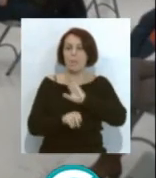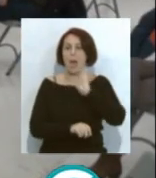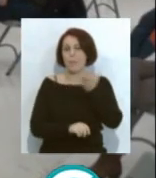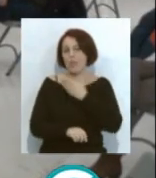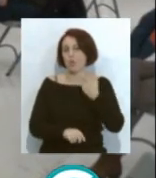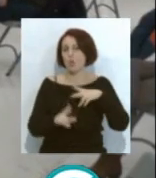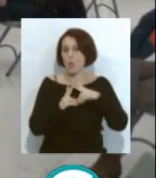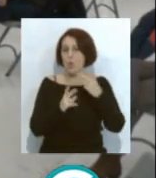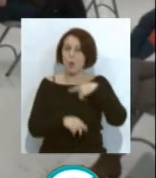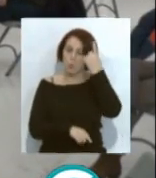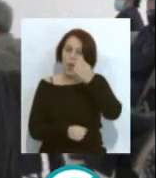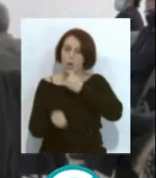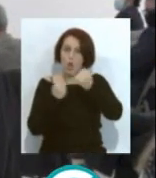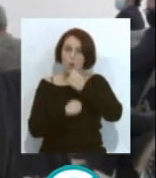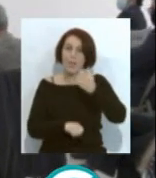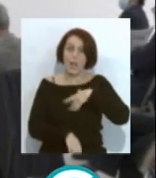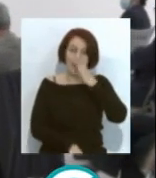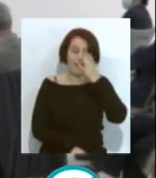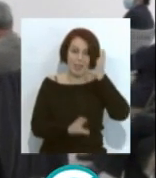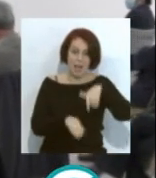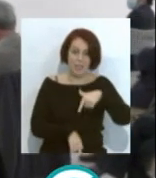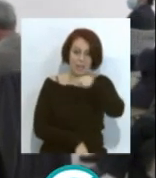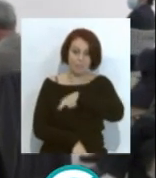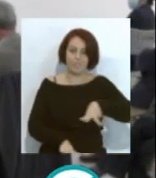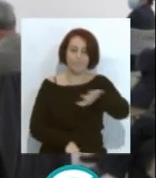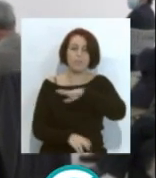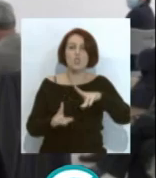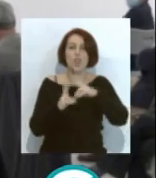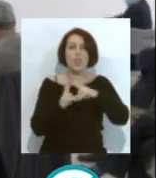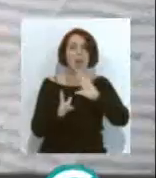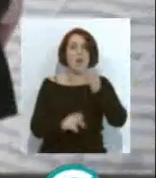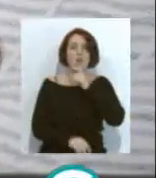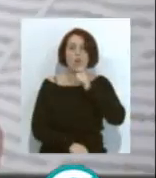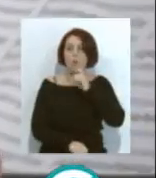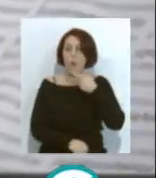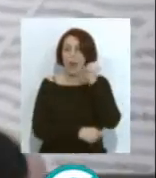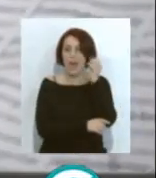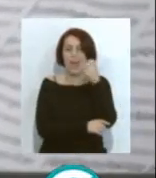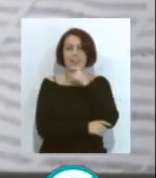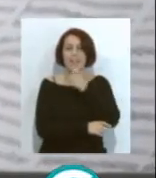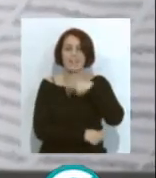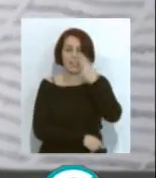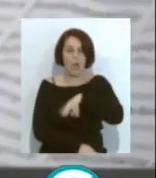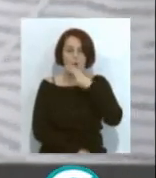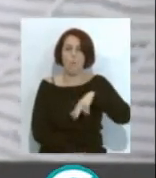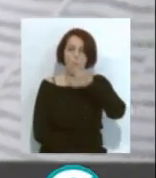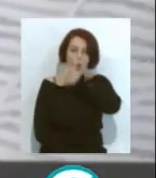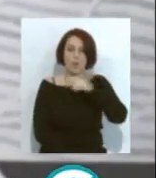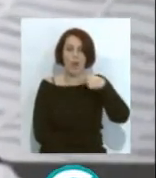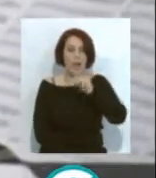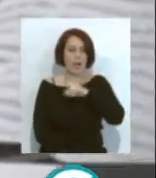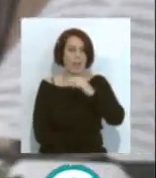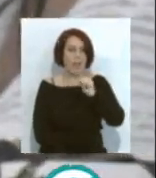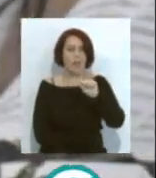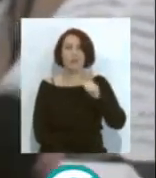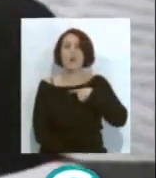social, cultural y económico del Carnaval de Cádiz en la sociedad, que contó con las intervenciones de Santiago Moreno, Begoña García, José Ruiz